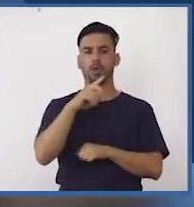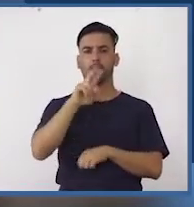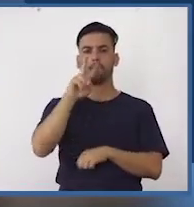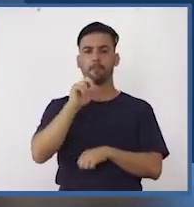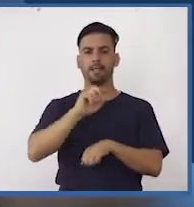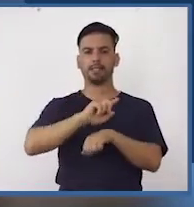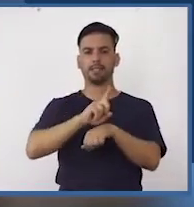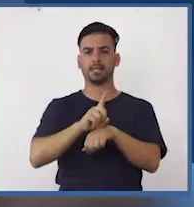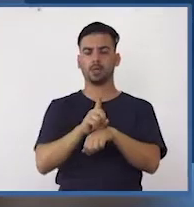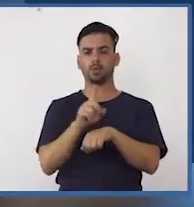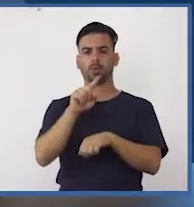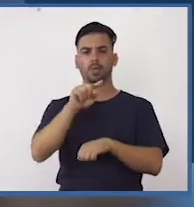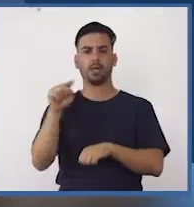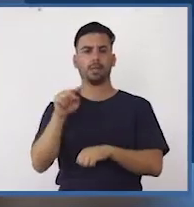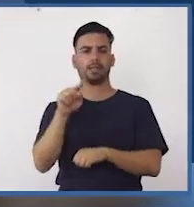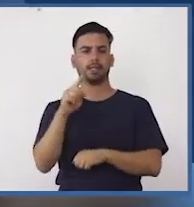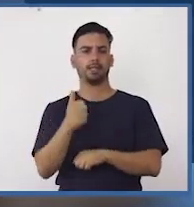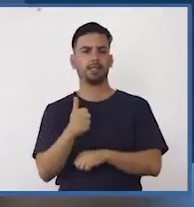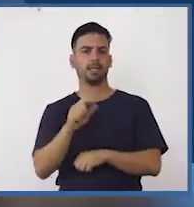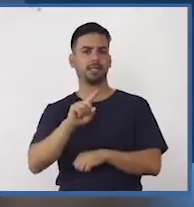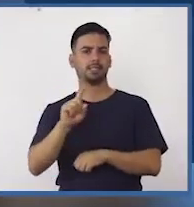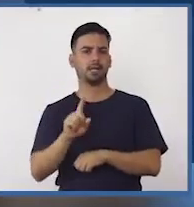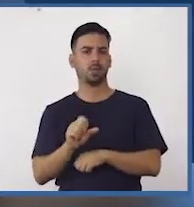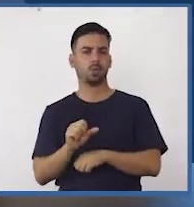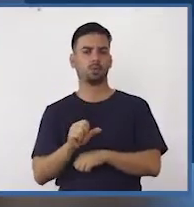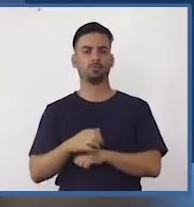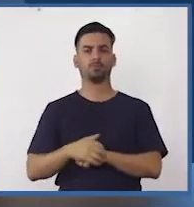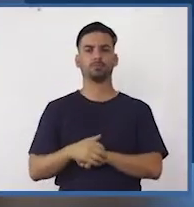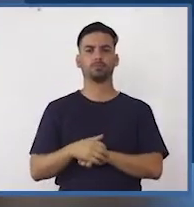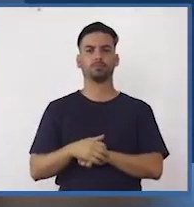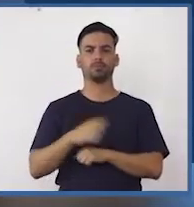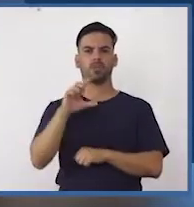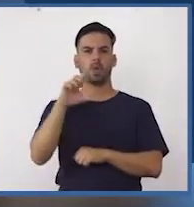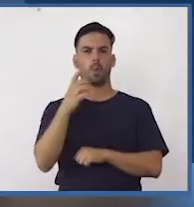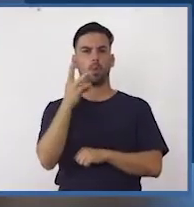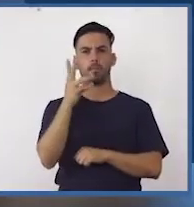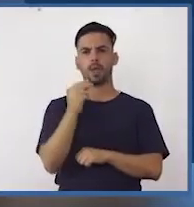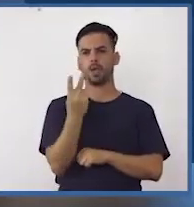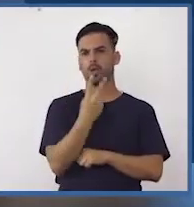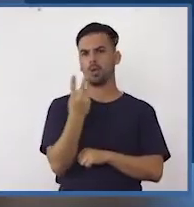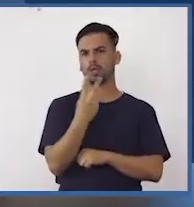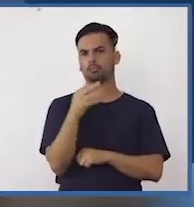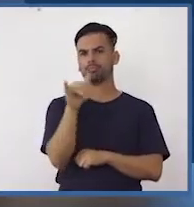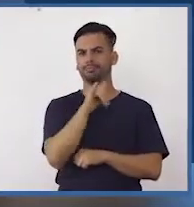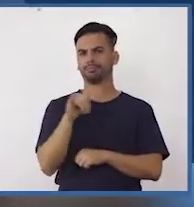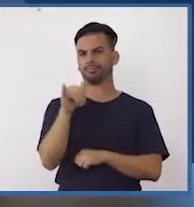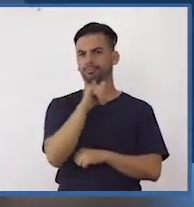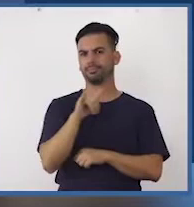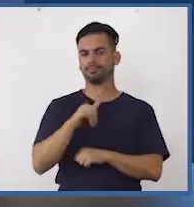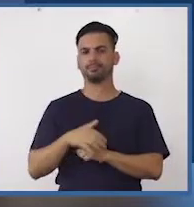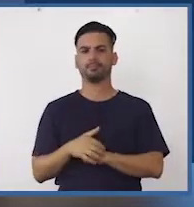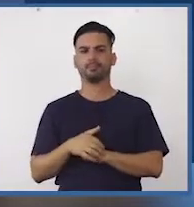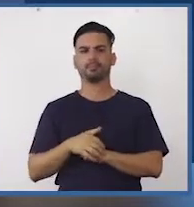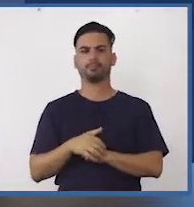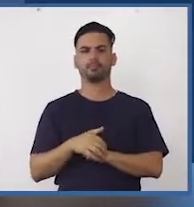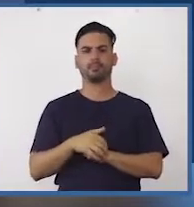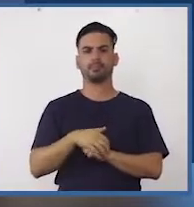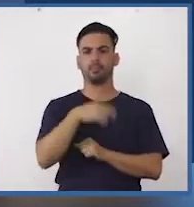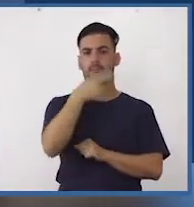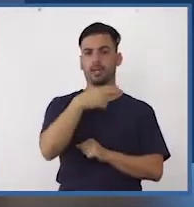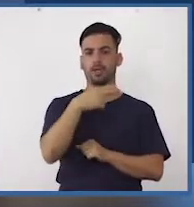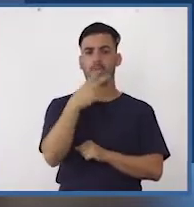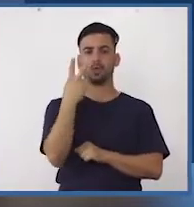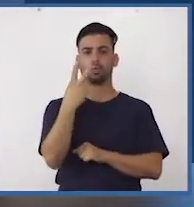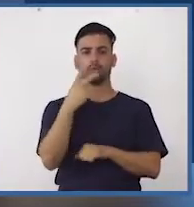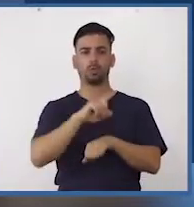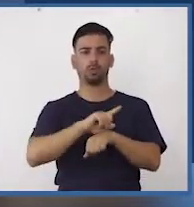el periodo va a ser igual a 20 segundos entre 10 segundos, y por lo tanto el periodo va a ser igual a 2 segundos. ¿Cómo son los dos valores? Iguales. Los dos